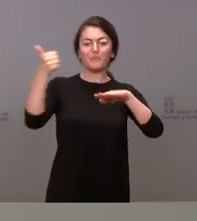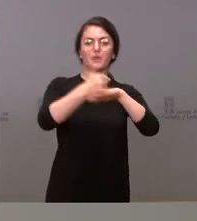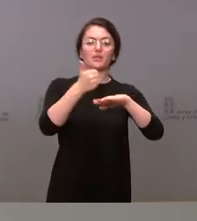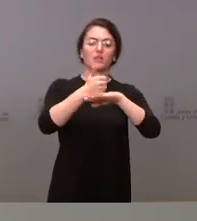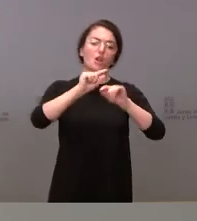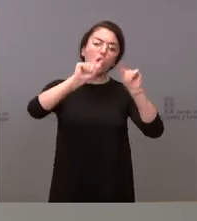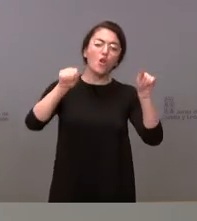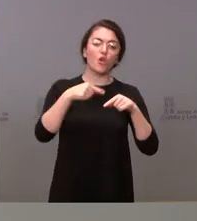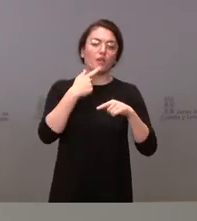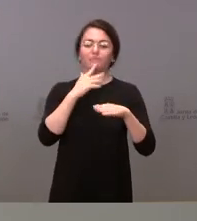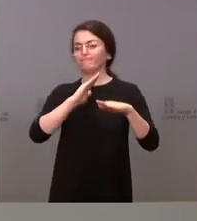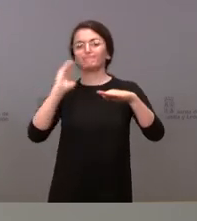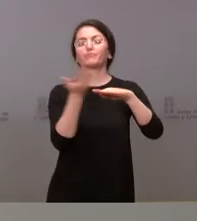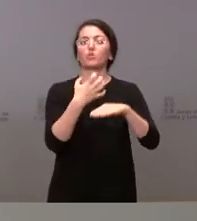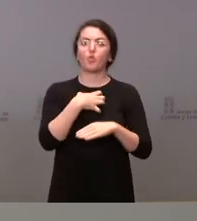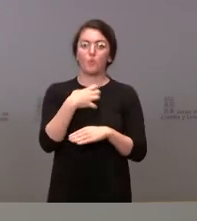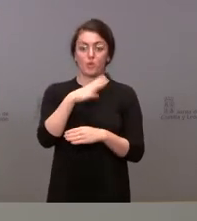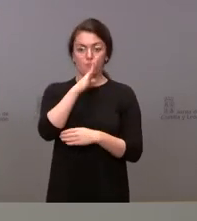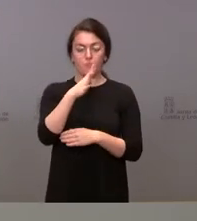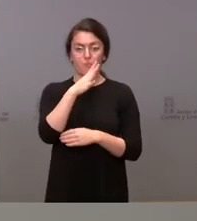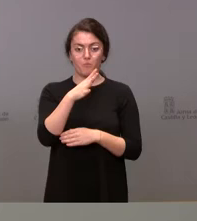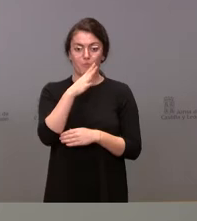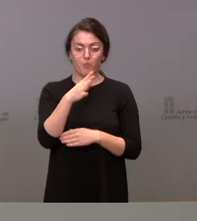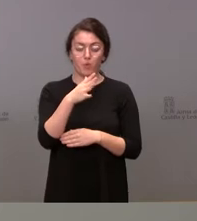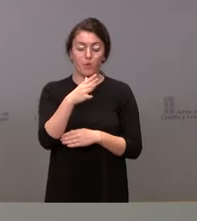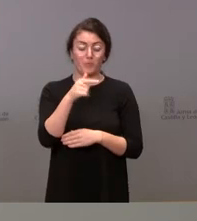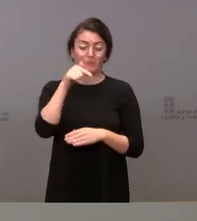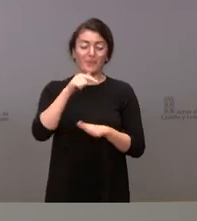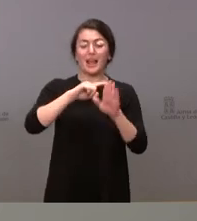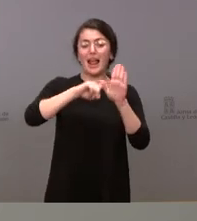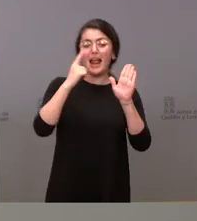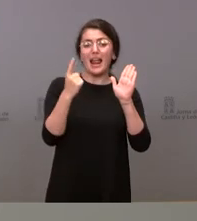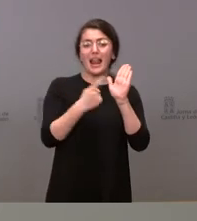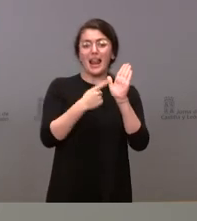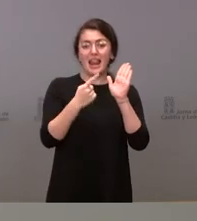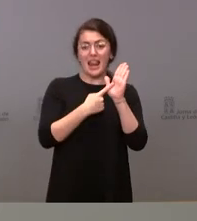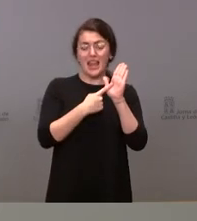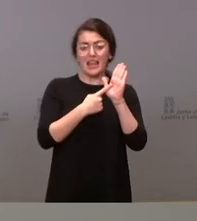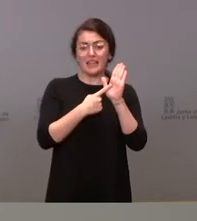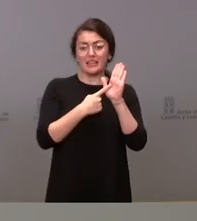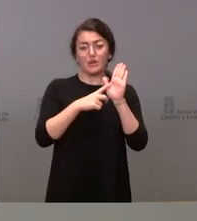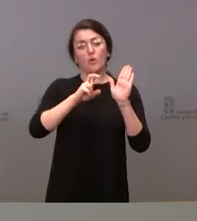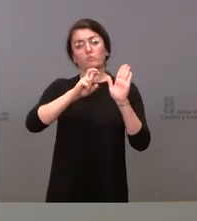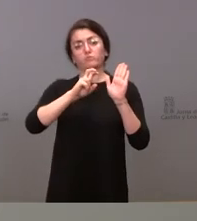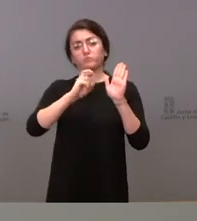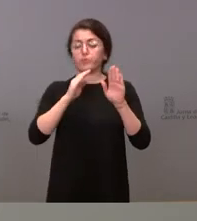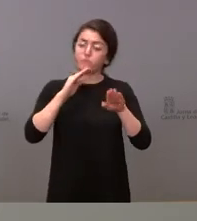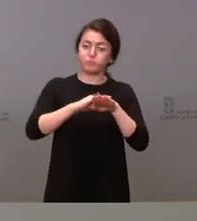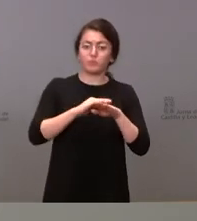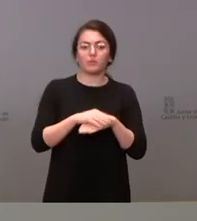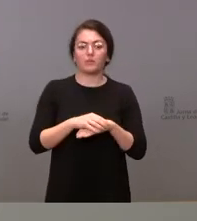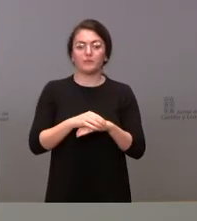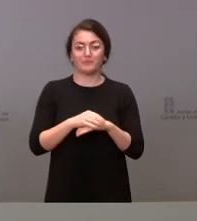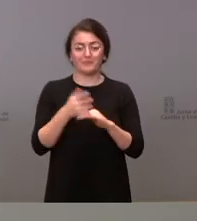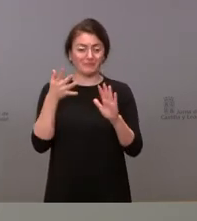medida que es una materia reservada a la Ley Orgánica de Régimen Electoral General y no puede suponer, por tanto, la retirada o la entrega